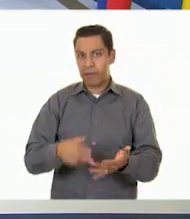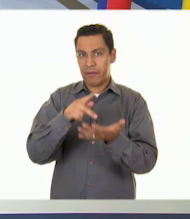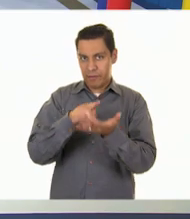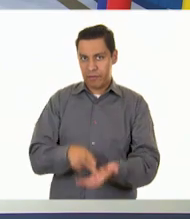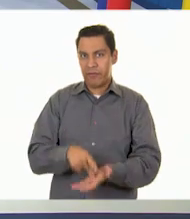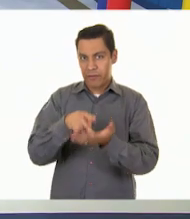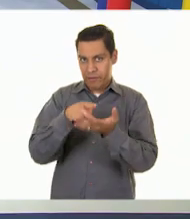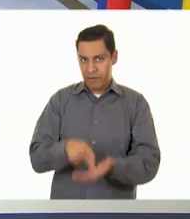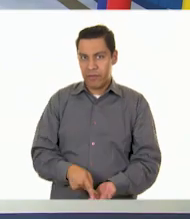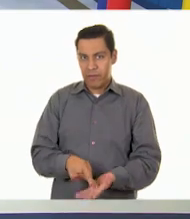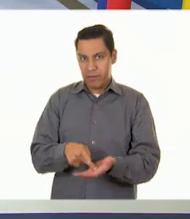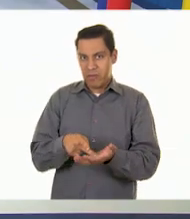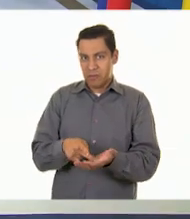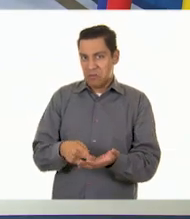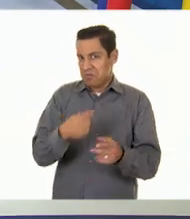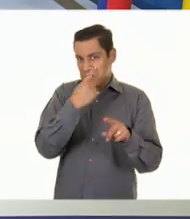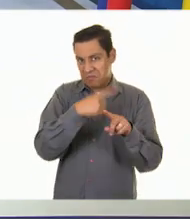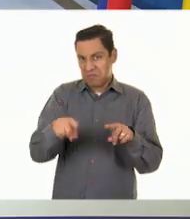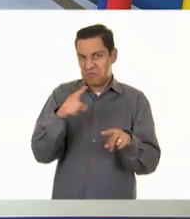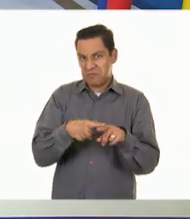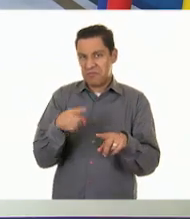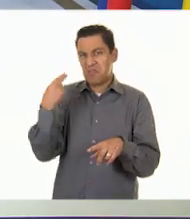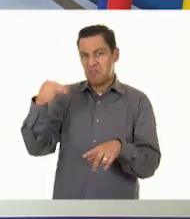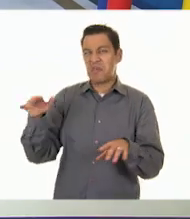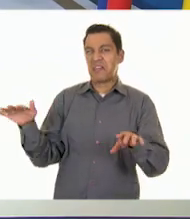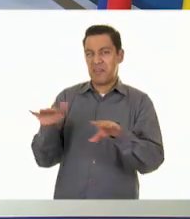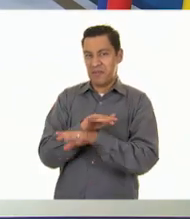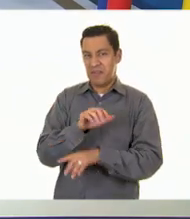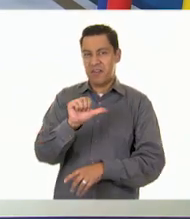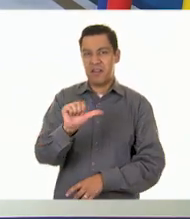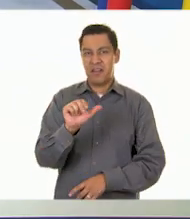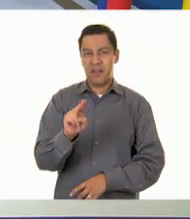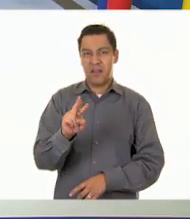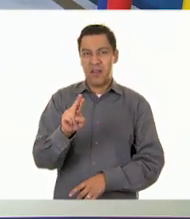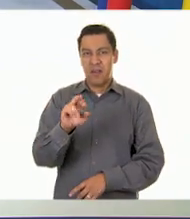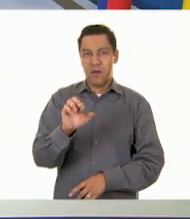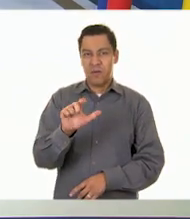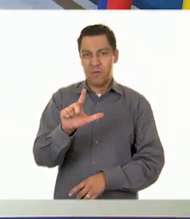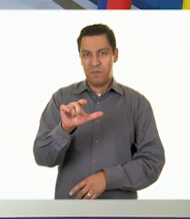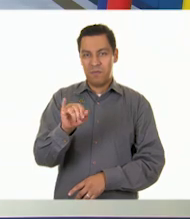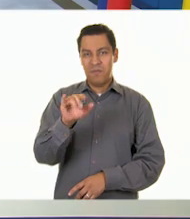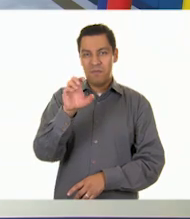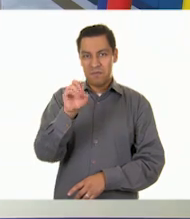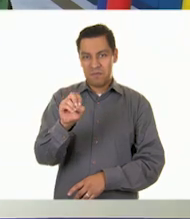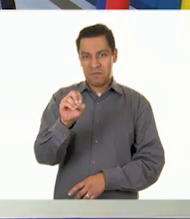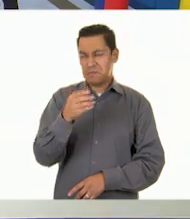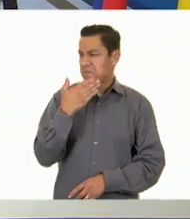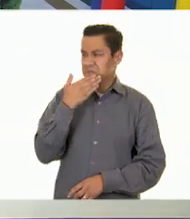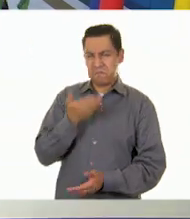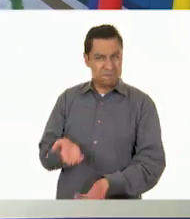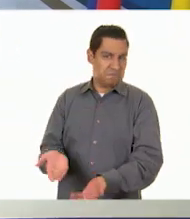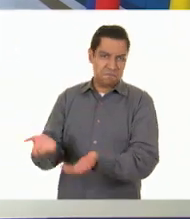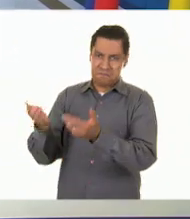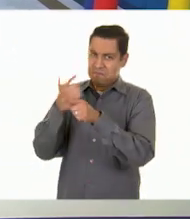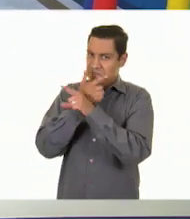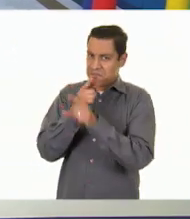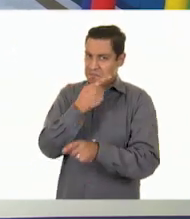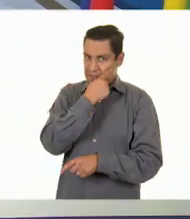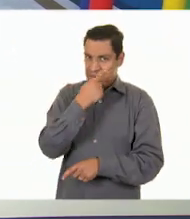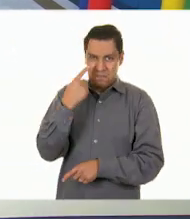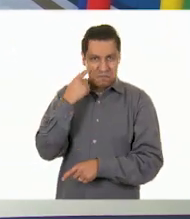tiene cara como de aurelio no lo voy a cambiar el nombre aurelio muy bien ángel yo muy bien me parece correcto